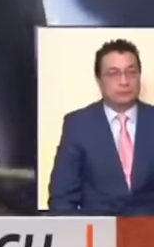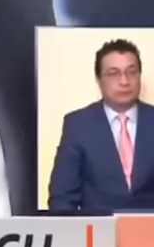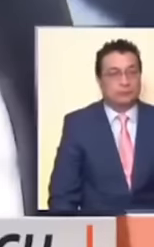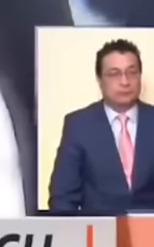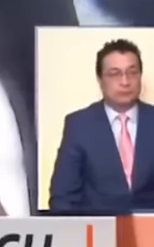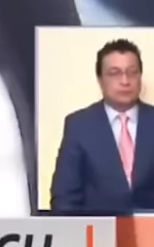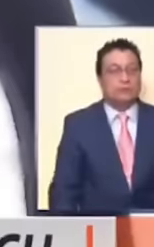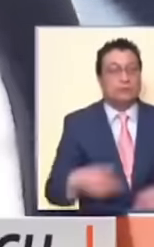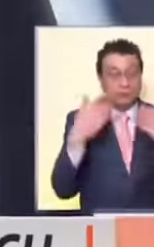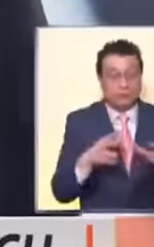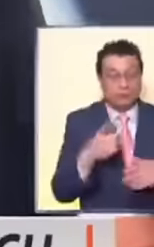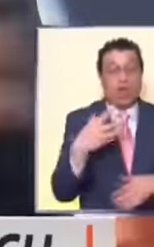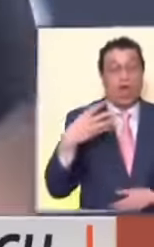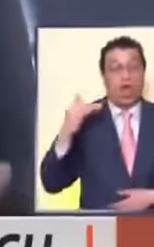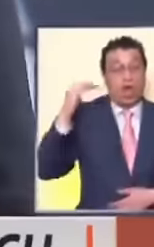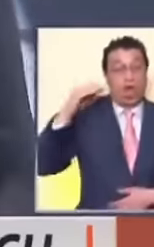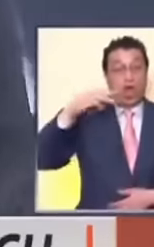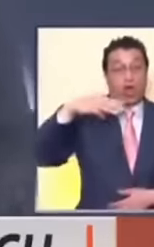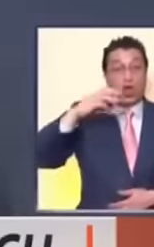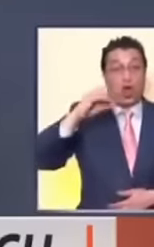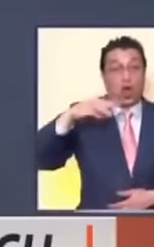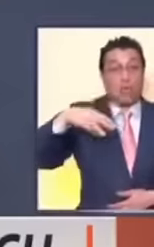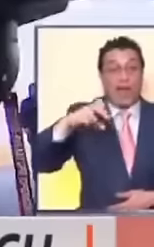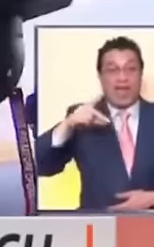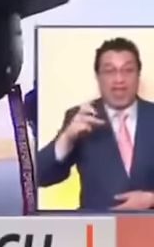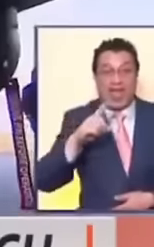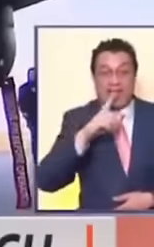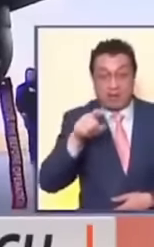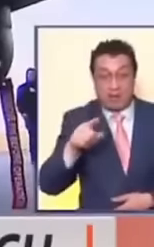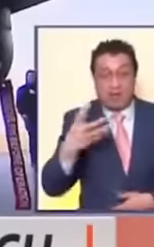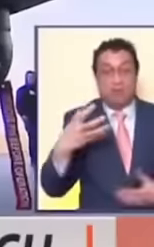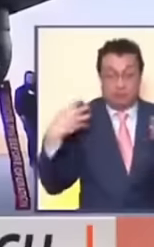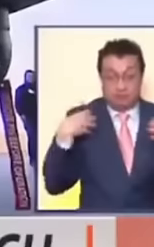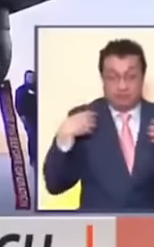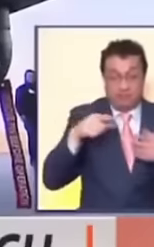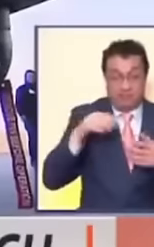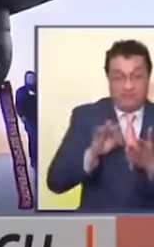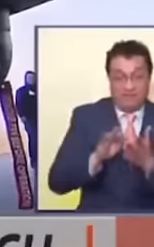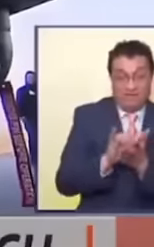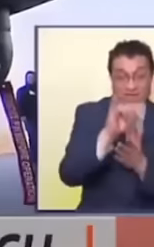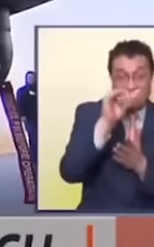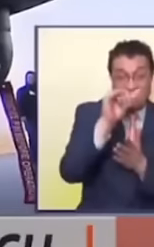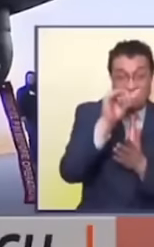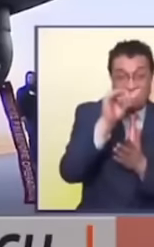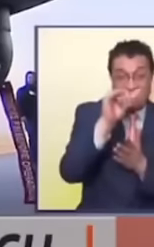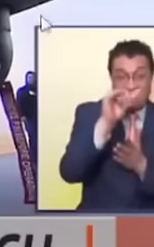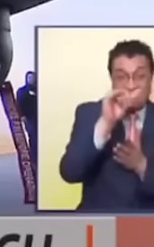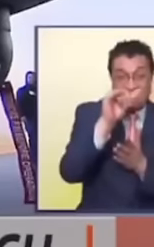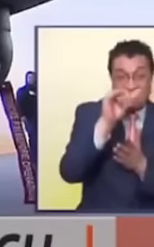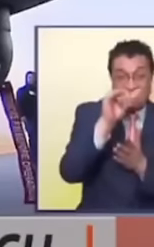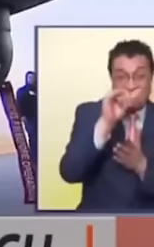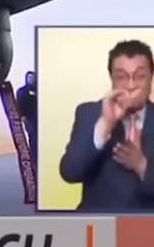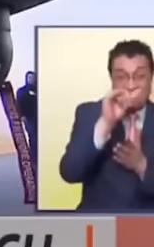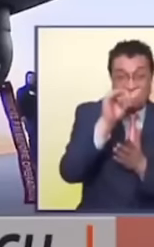Al llegar, el comandante a cargo del Grupo 9 de la FACH nos espera y nos cuenta por qué es tan importante. ¿Qué es esto?